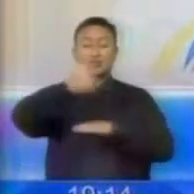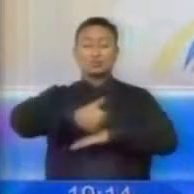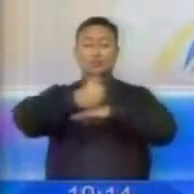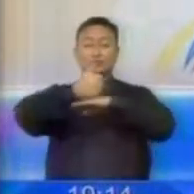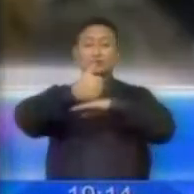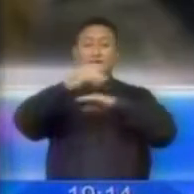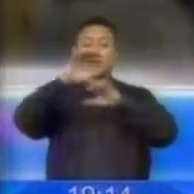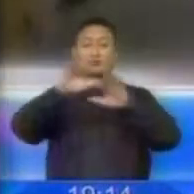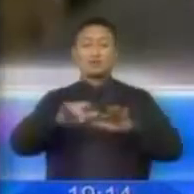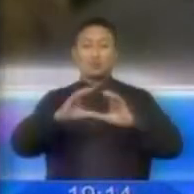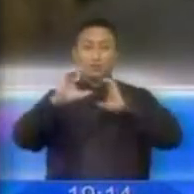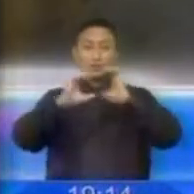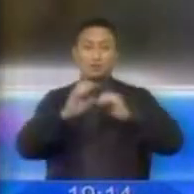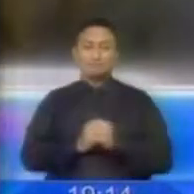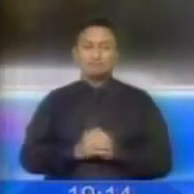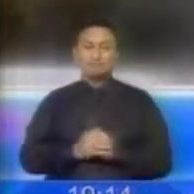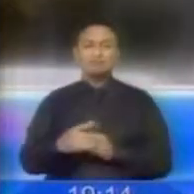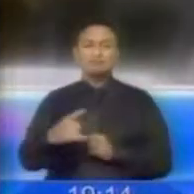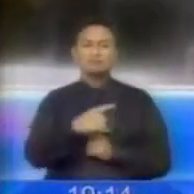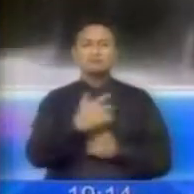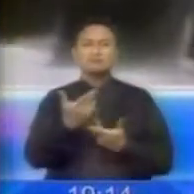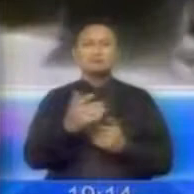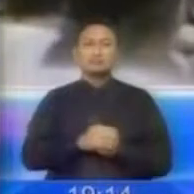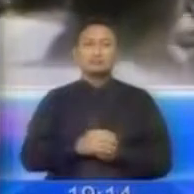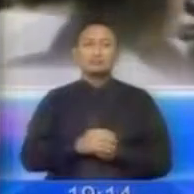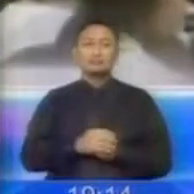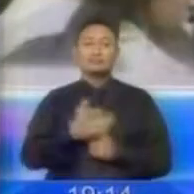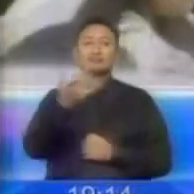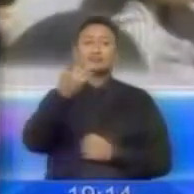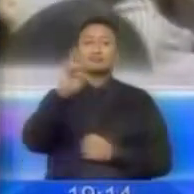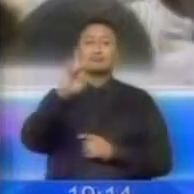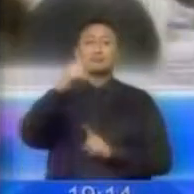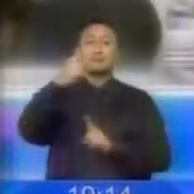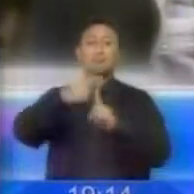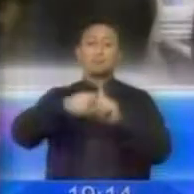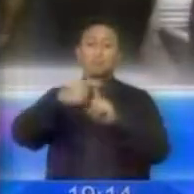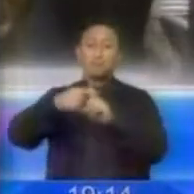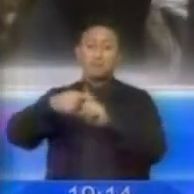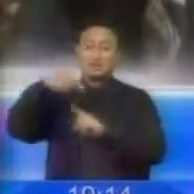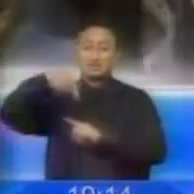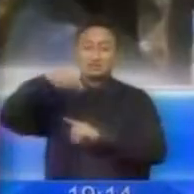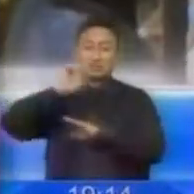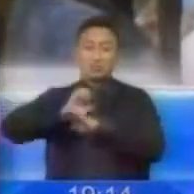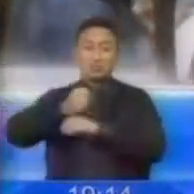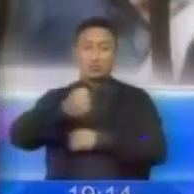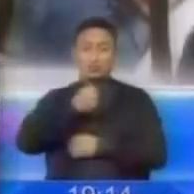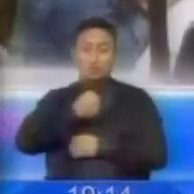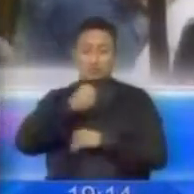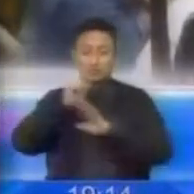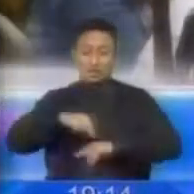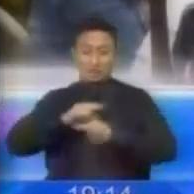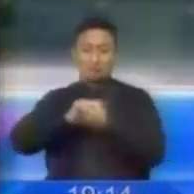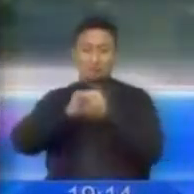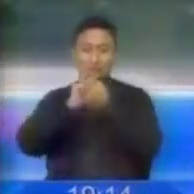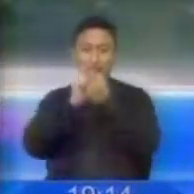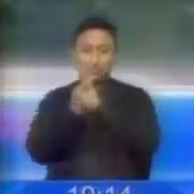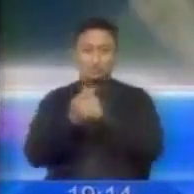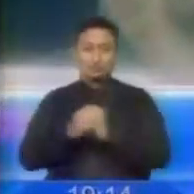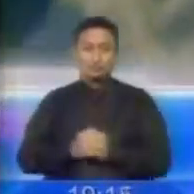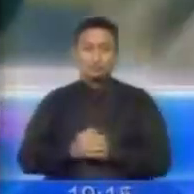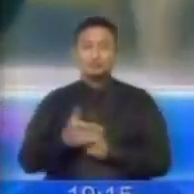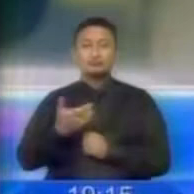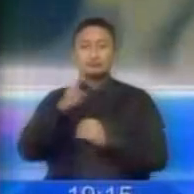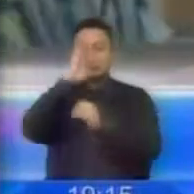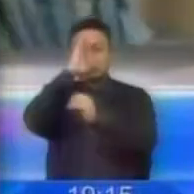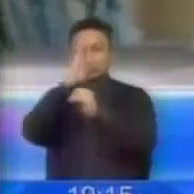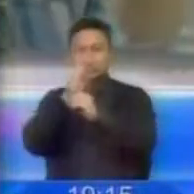Comunicación. La conclusión, la situación en los últimos 18 meses para la prensa en Ecuador parece dar un giro positivo, encaminado a